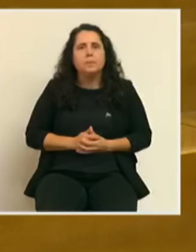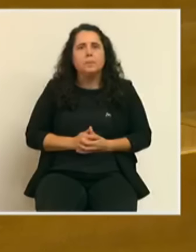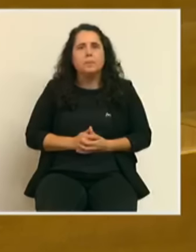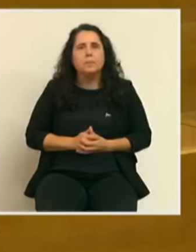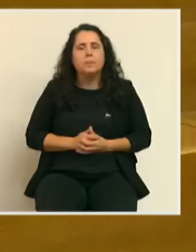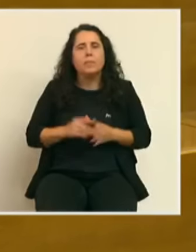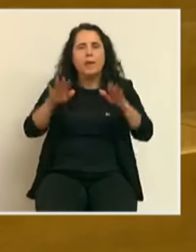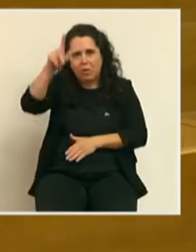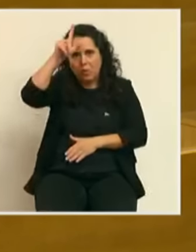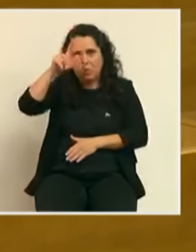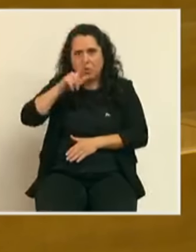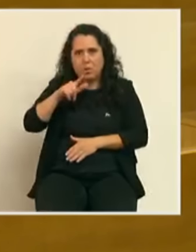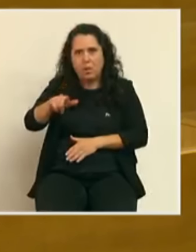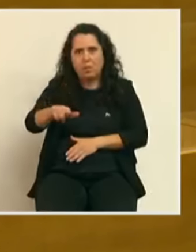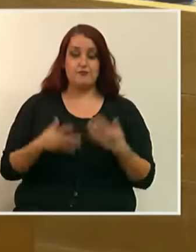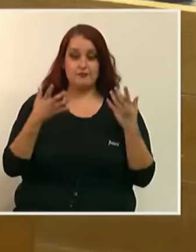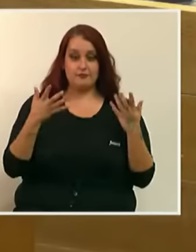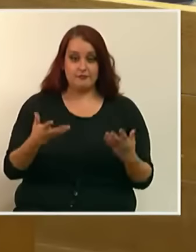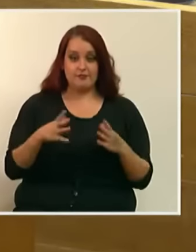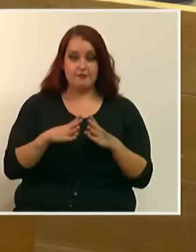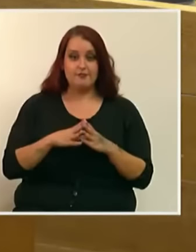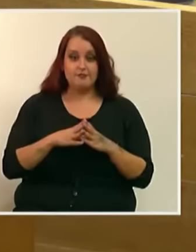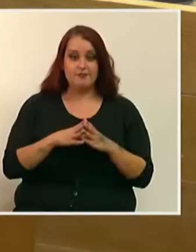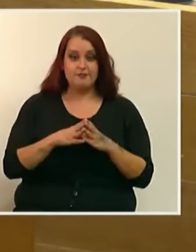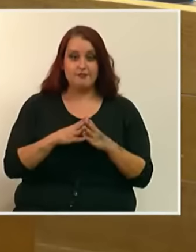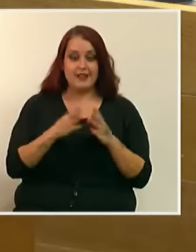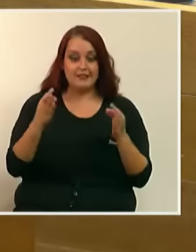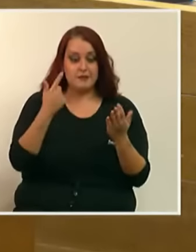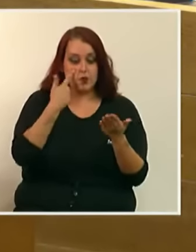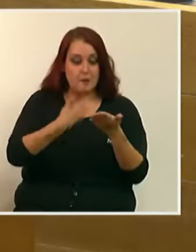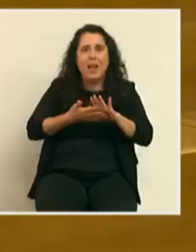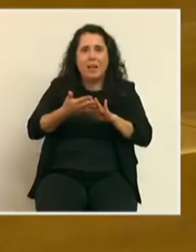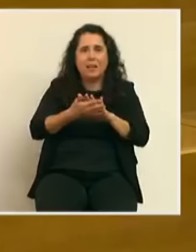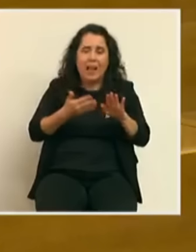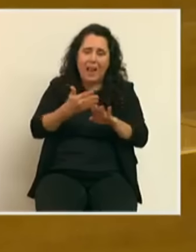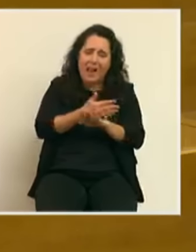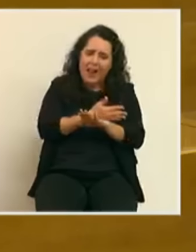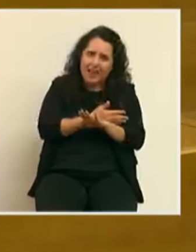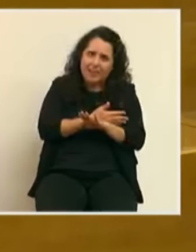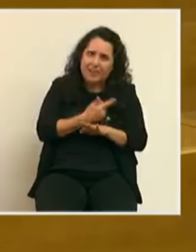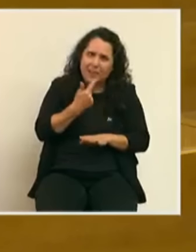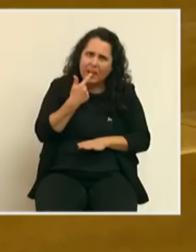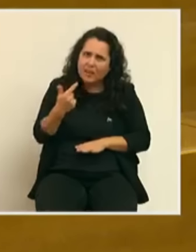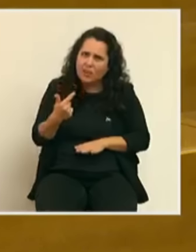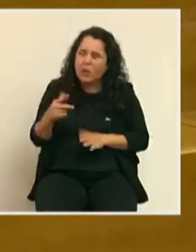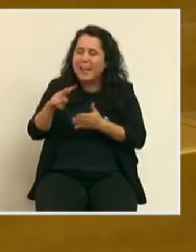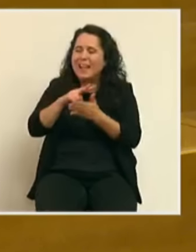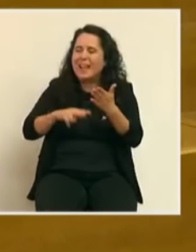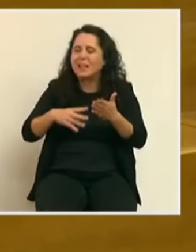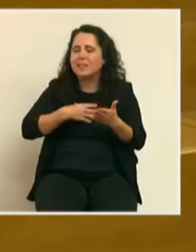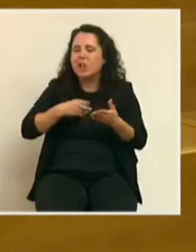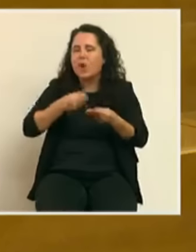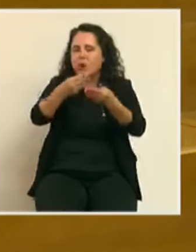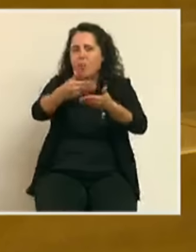Barranco del Pollo, 2017. Hay que mirarse los papelitos. Com era yo, leanse los papelitos,